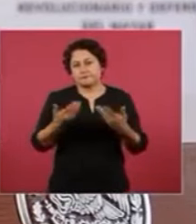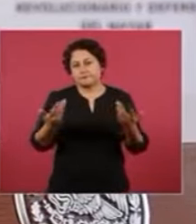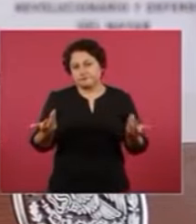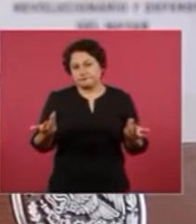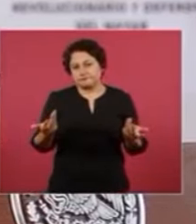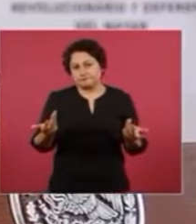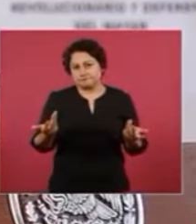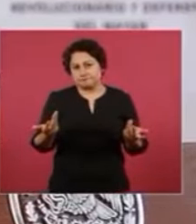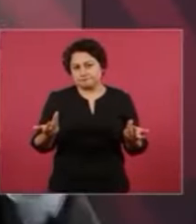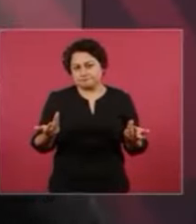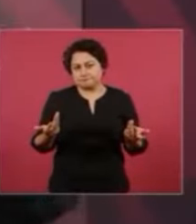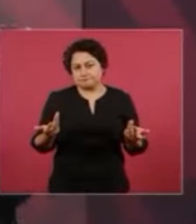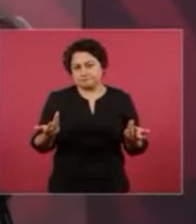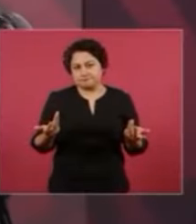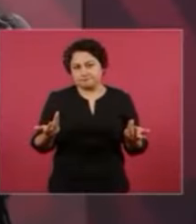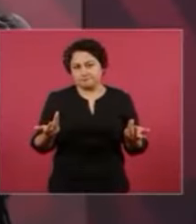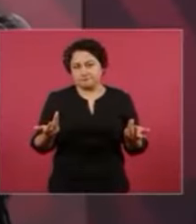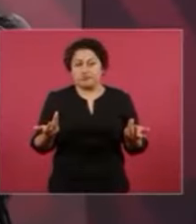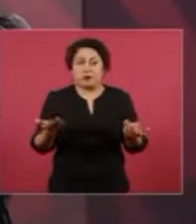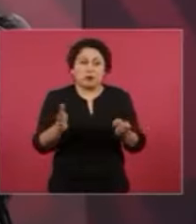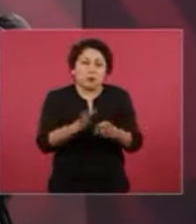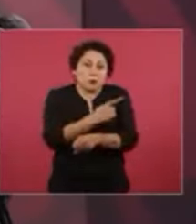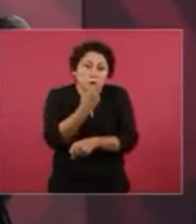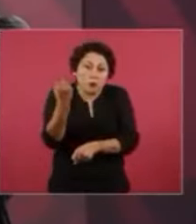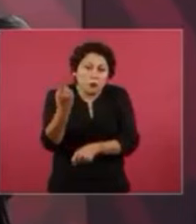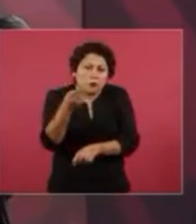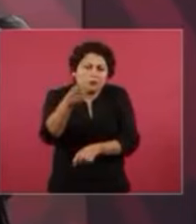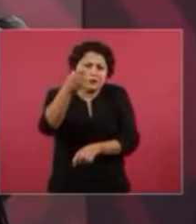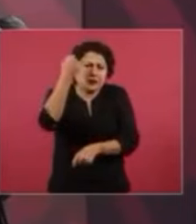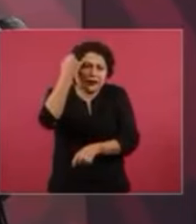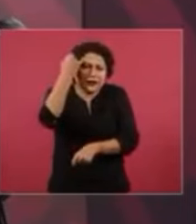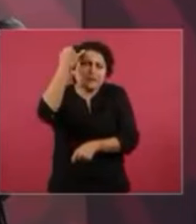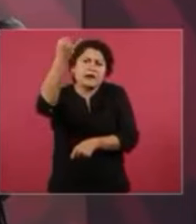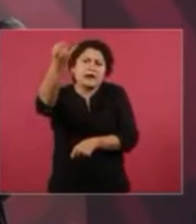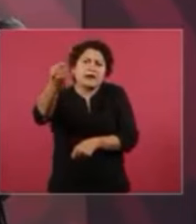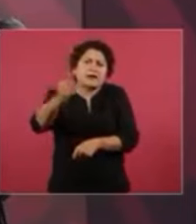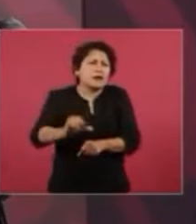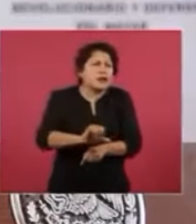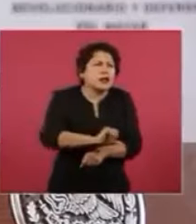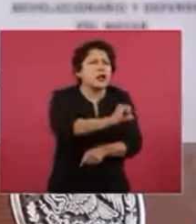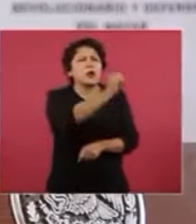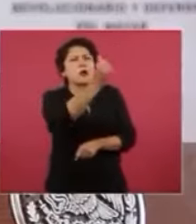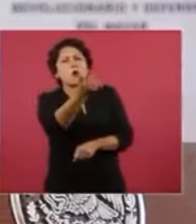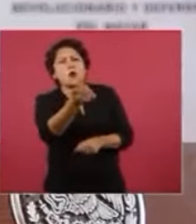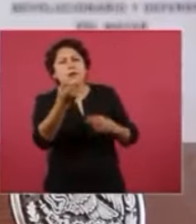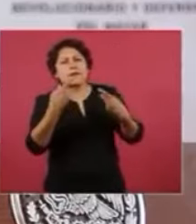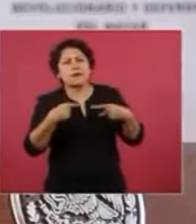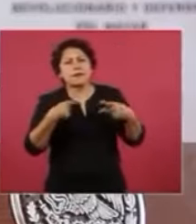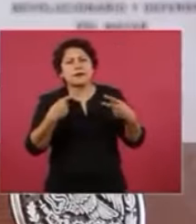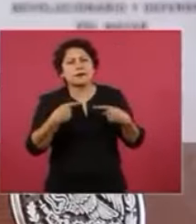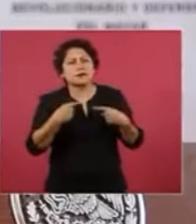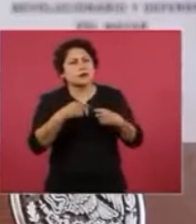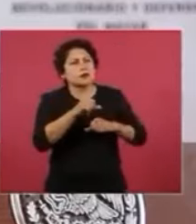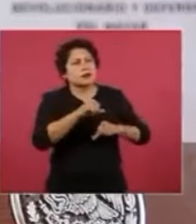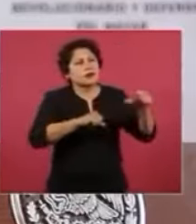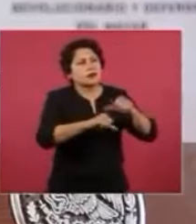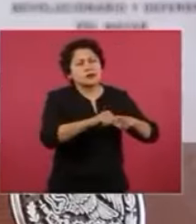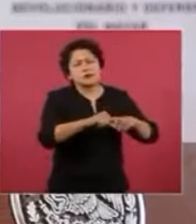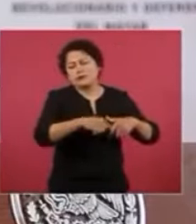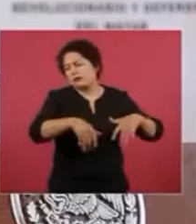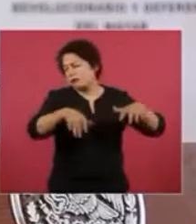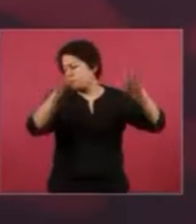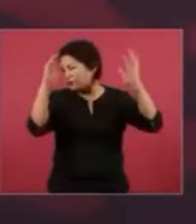imagínense cómo estaríamos no no no